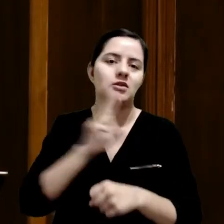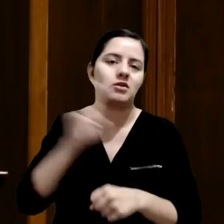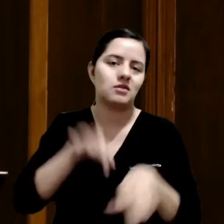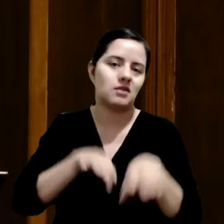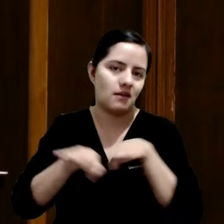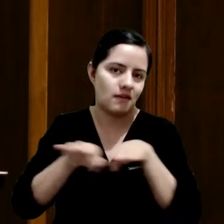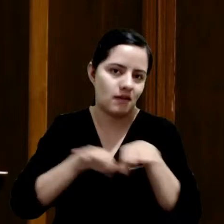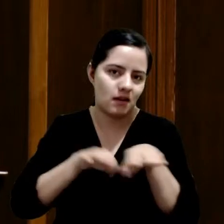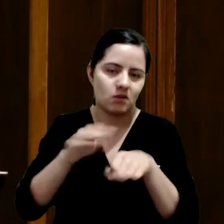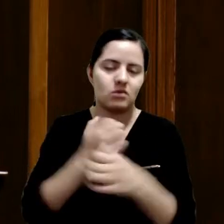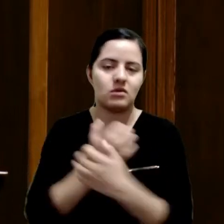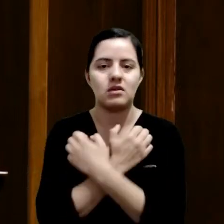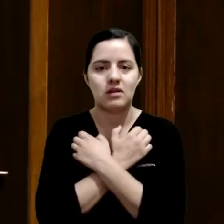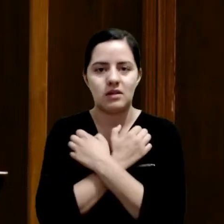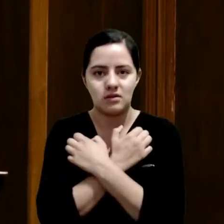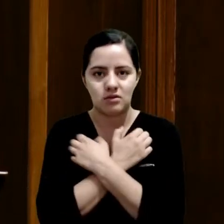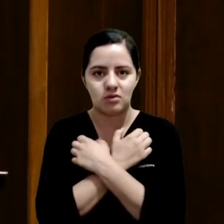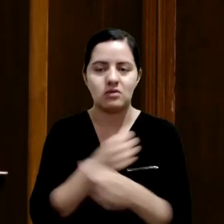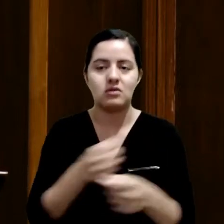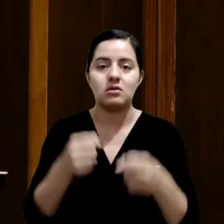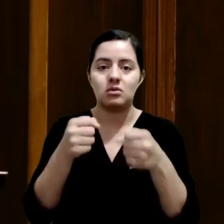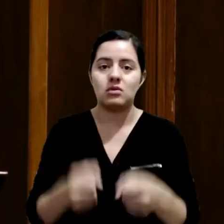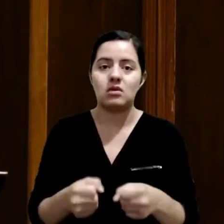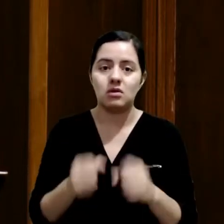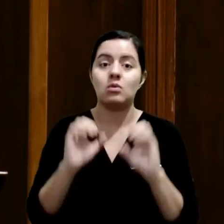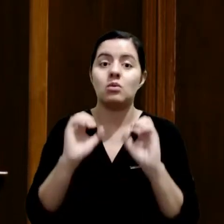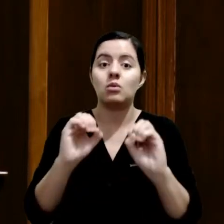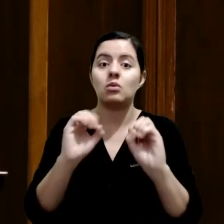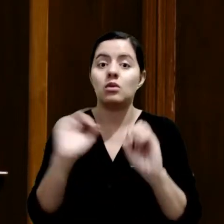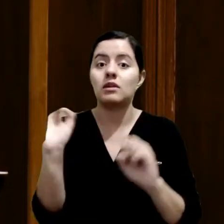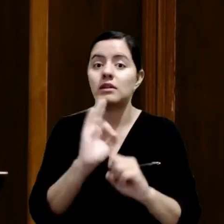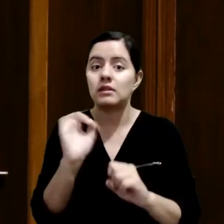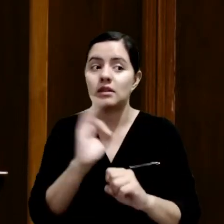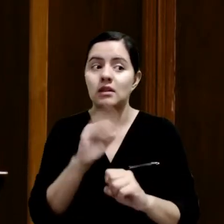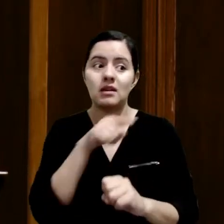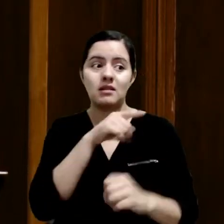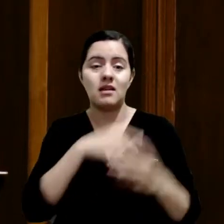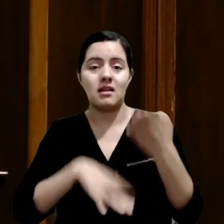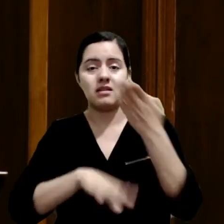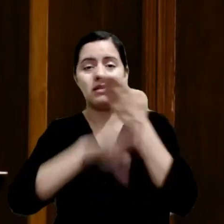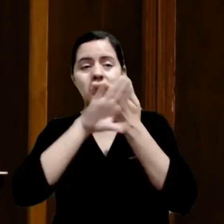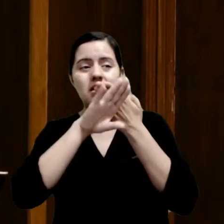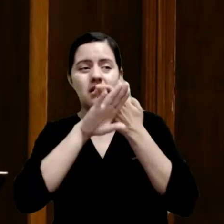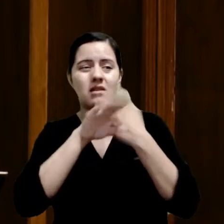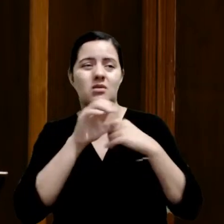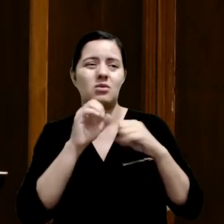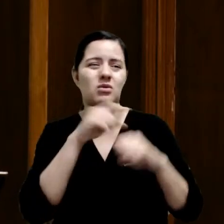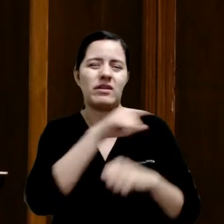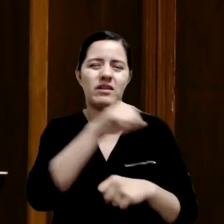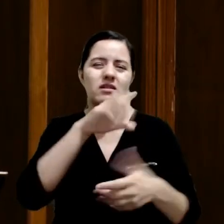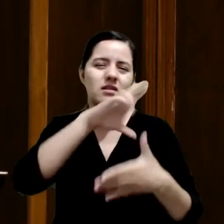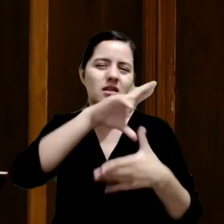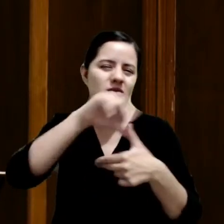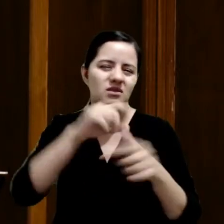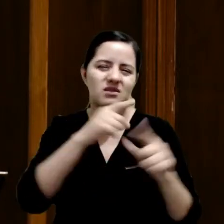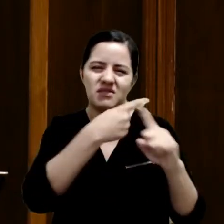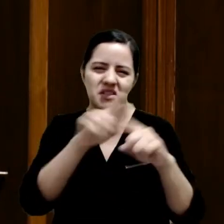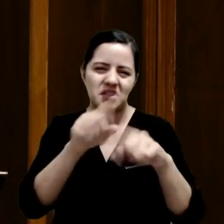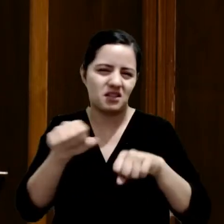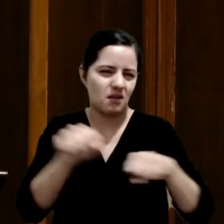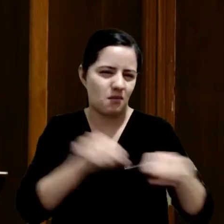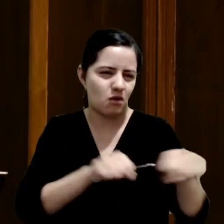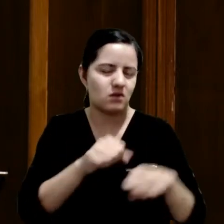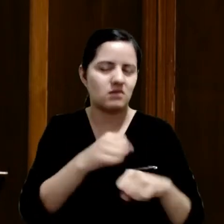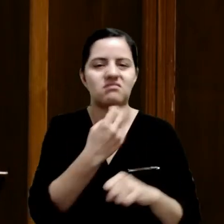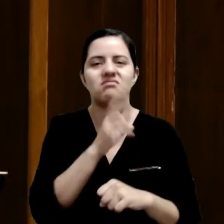educación, seguridad o bien salvaguardarse ante persecuciones o desastres naturales. El mundo cuenta